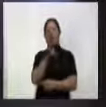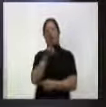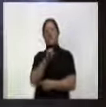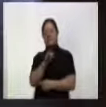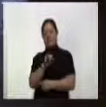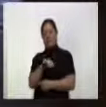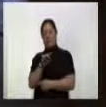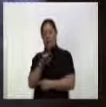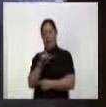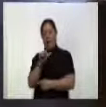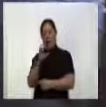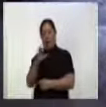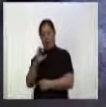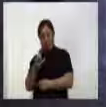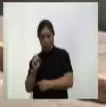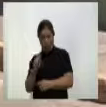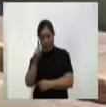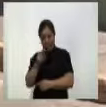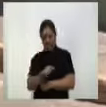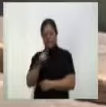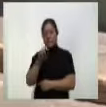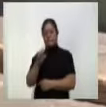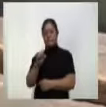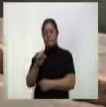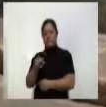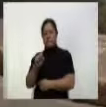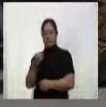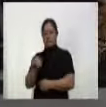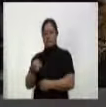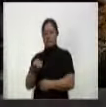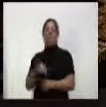preparados.gob.mx/simulacro-nacional-2021/. Adán Morales, Ahora Noticias.